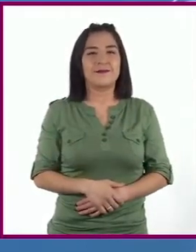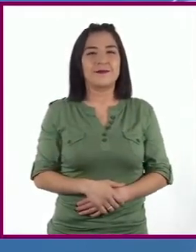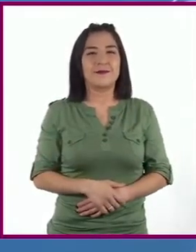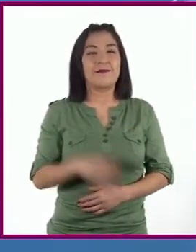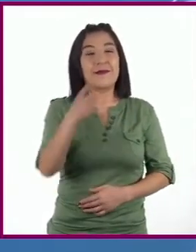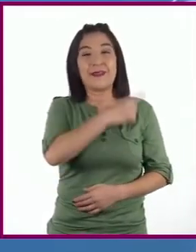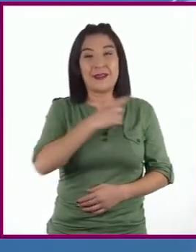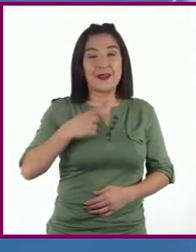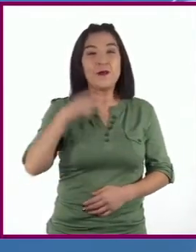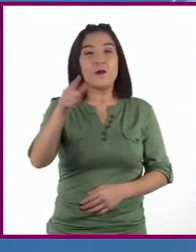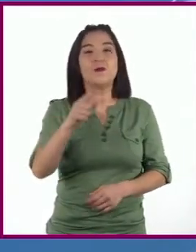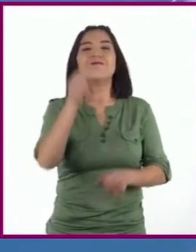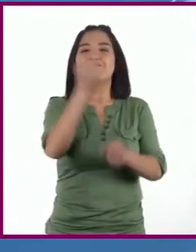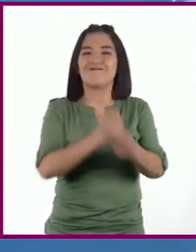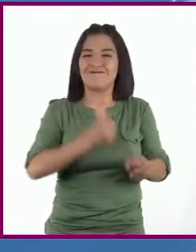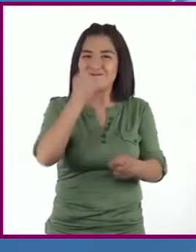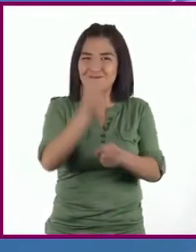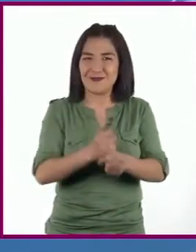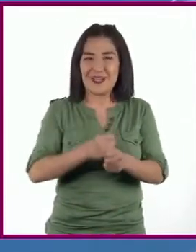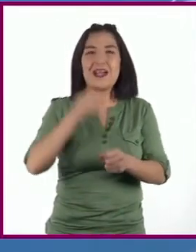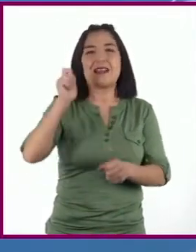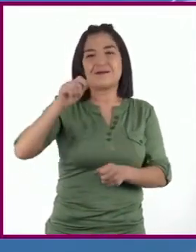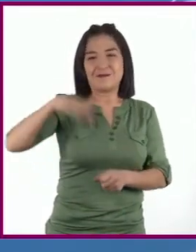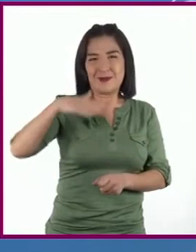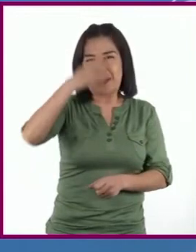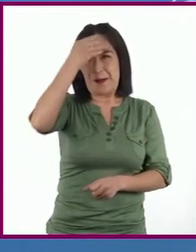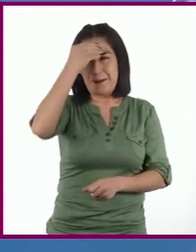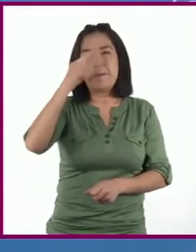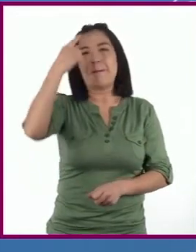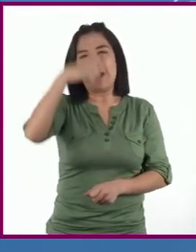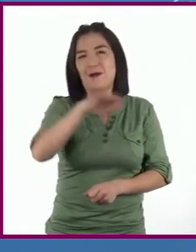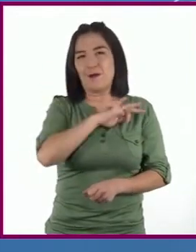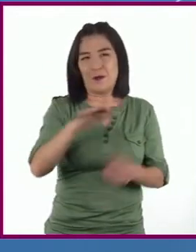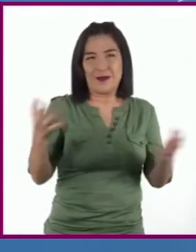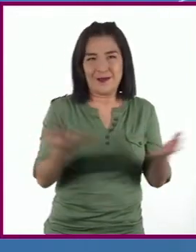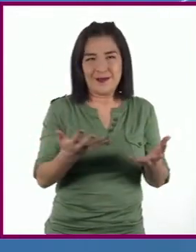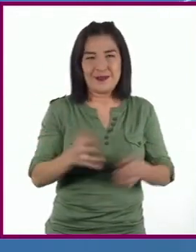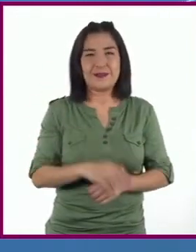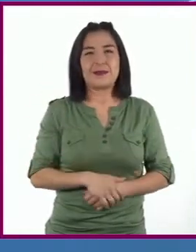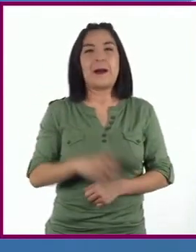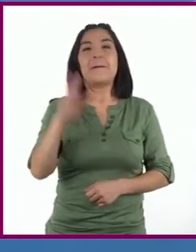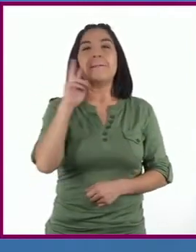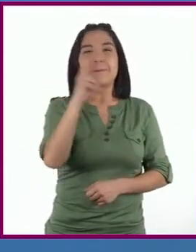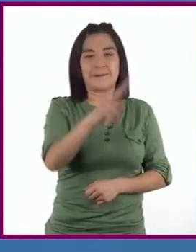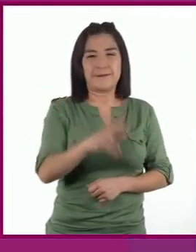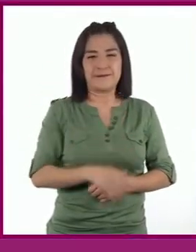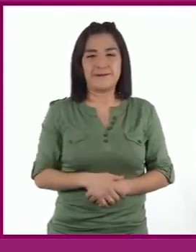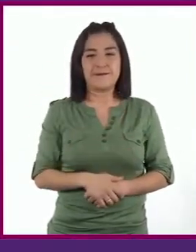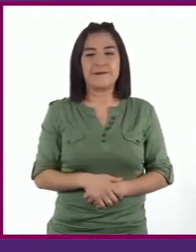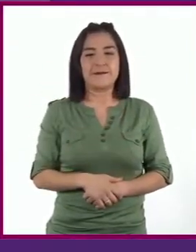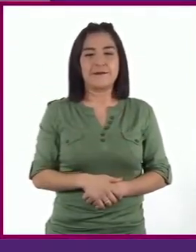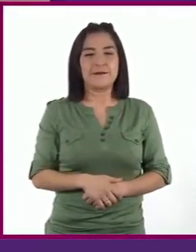Deben poner en práctica lo aprendido para poderlo realizar. Veamos.